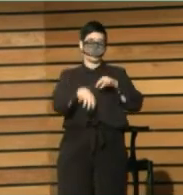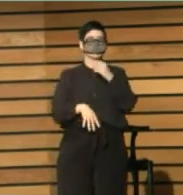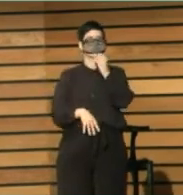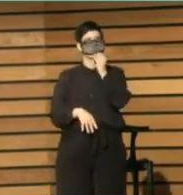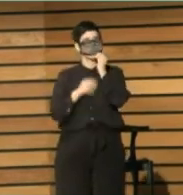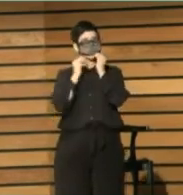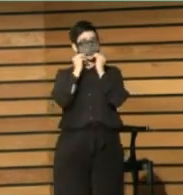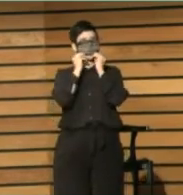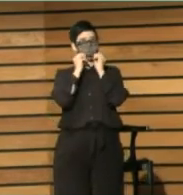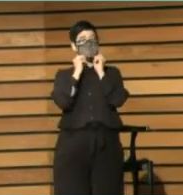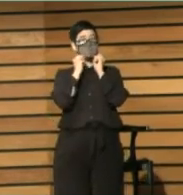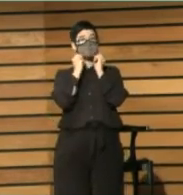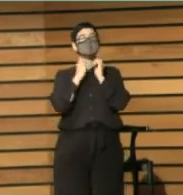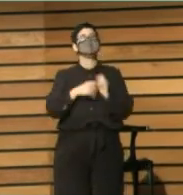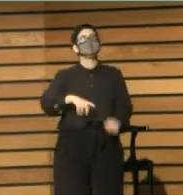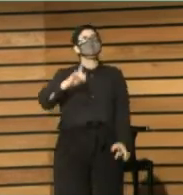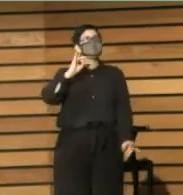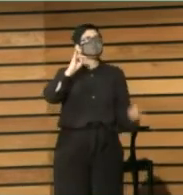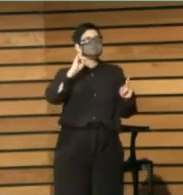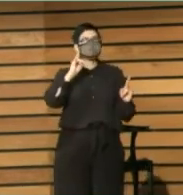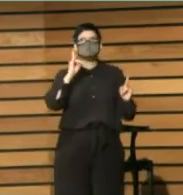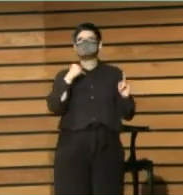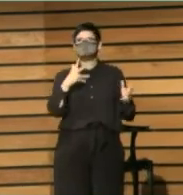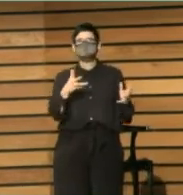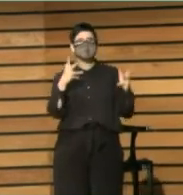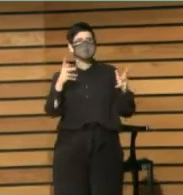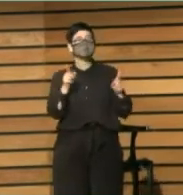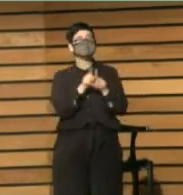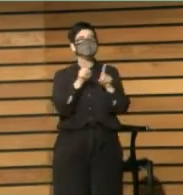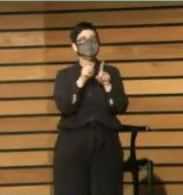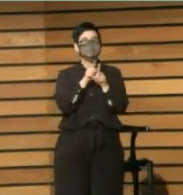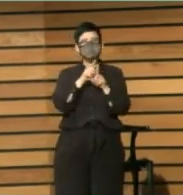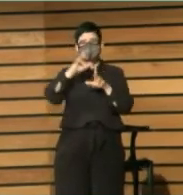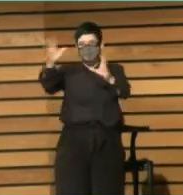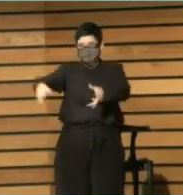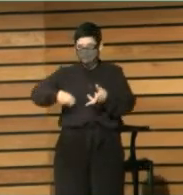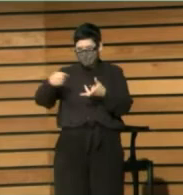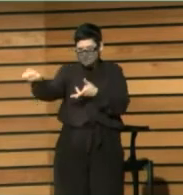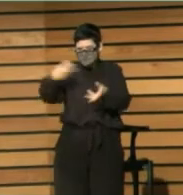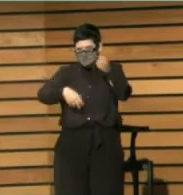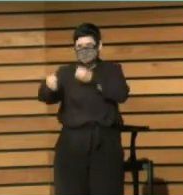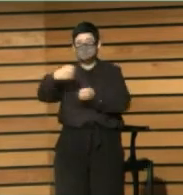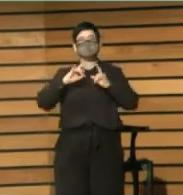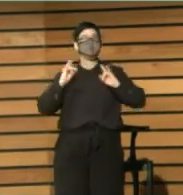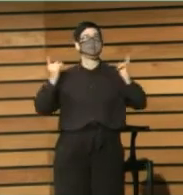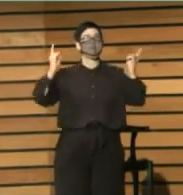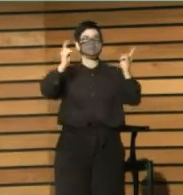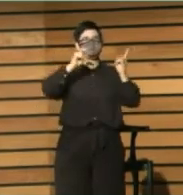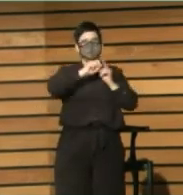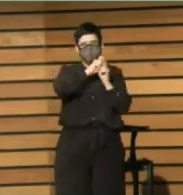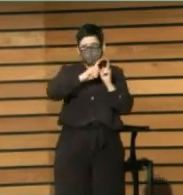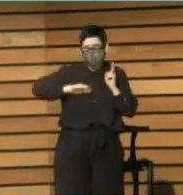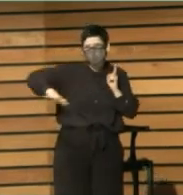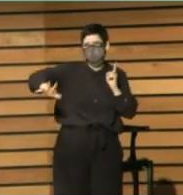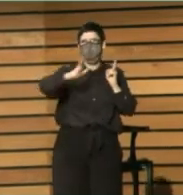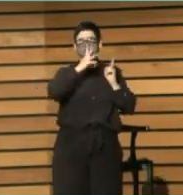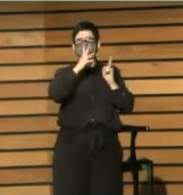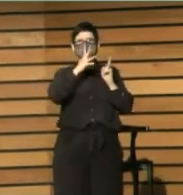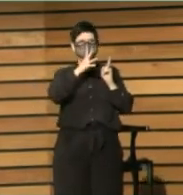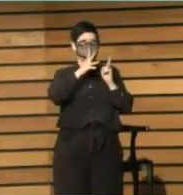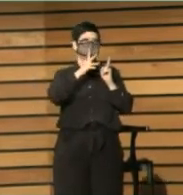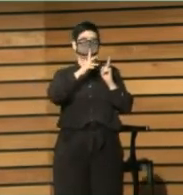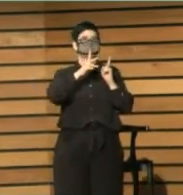padre a coger las tornas para que el agua no se desparramara por la platanera. Las tornas se hacen